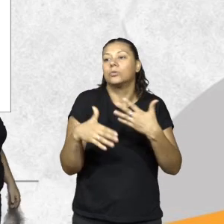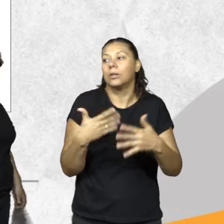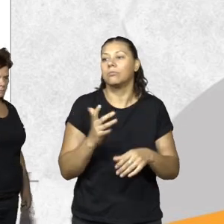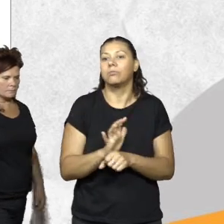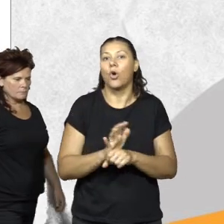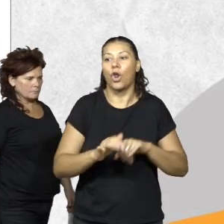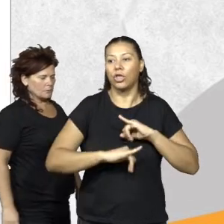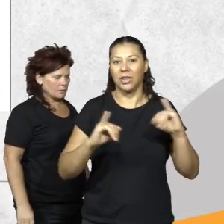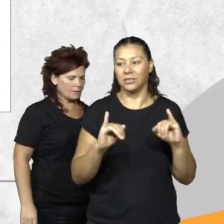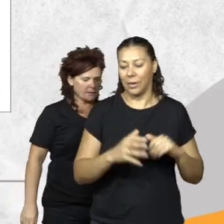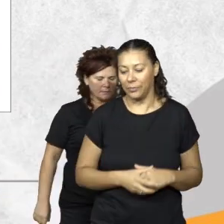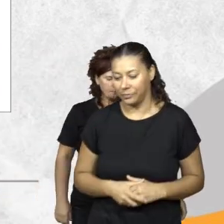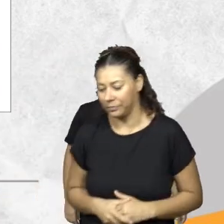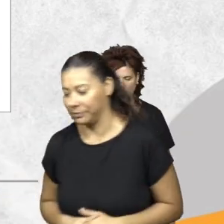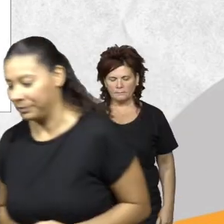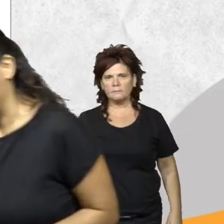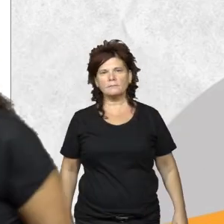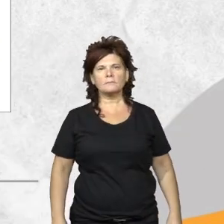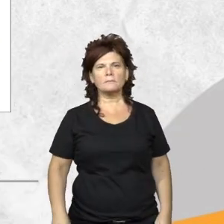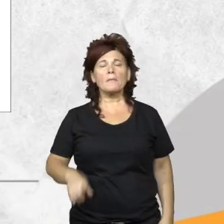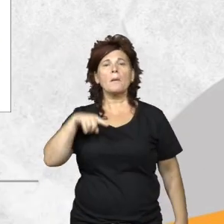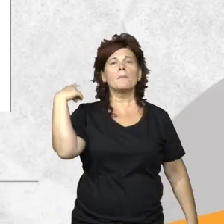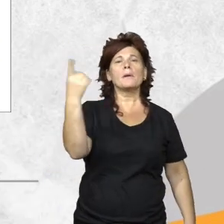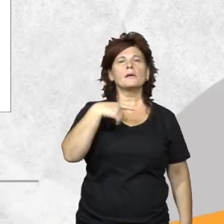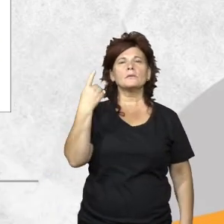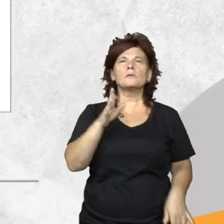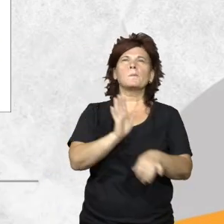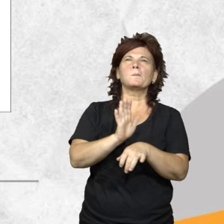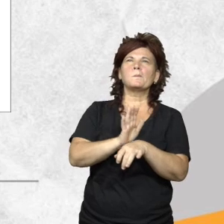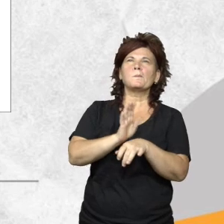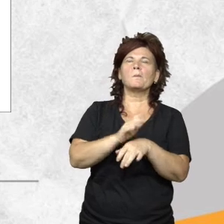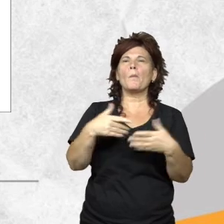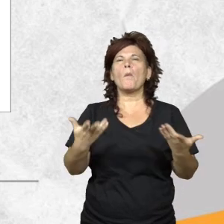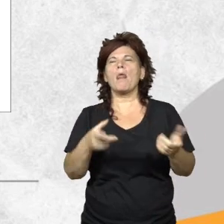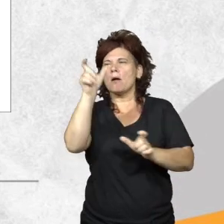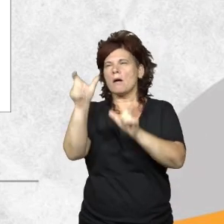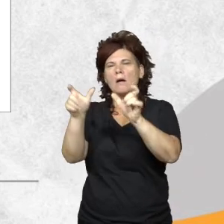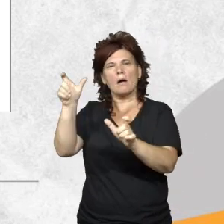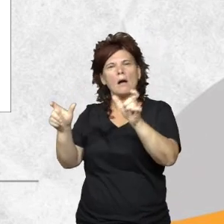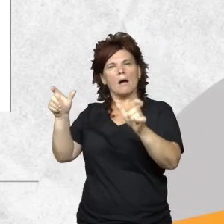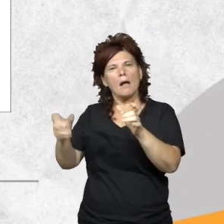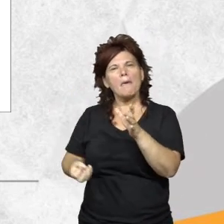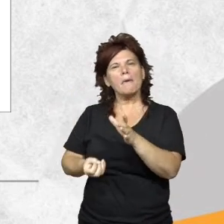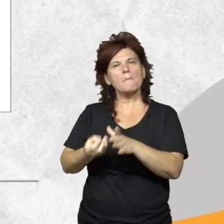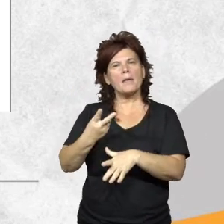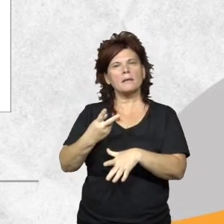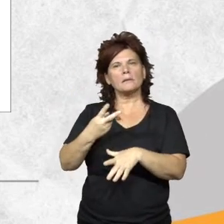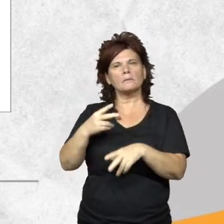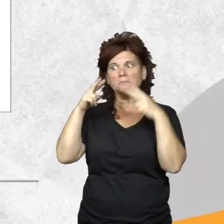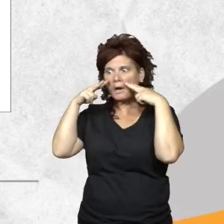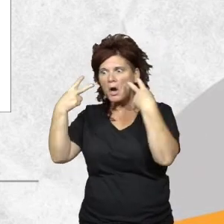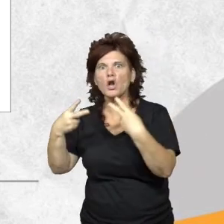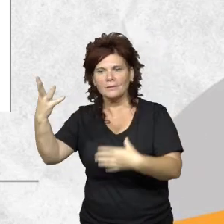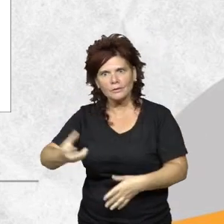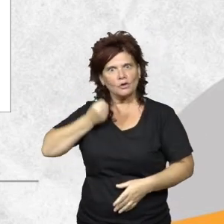lo comunican. Para nosotros es como, bueno, la gente lo empieza a reconocer, a